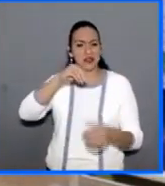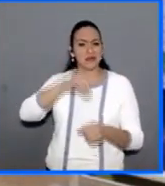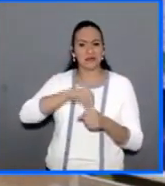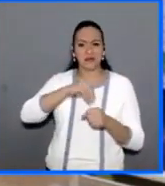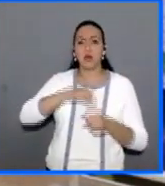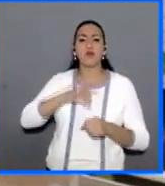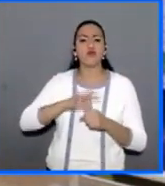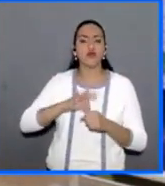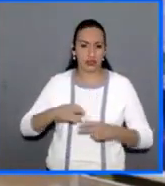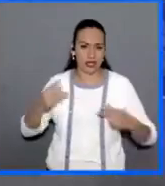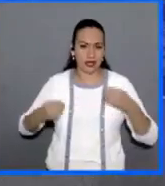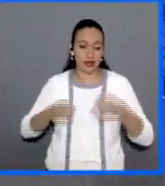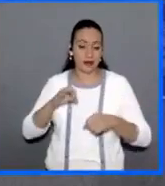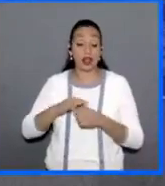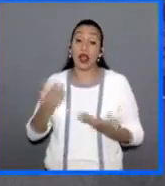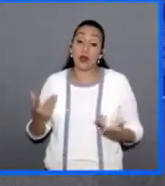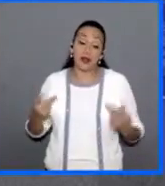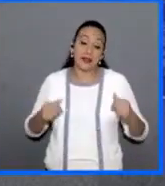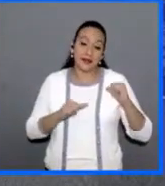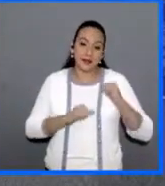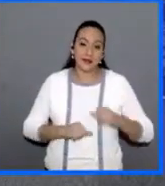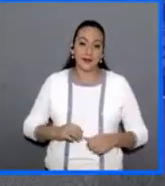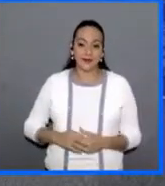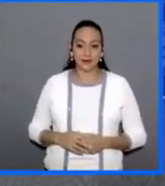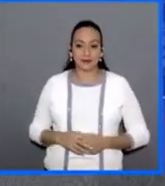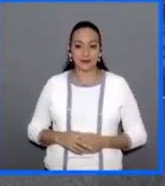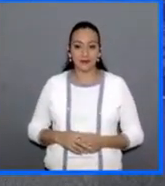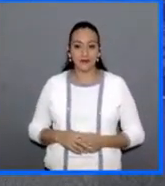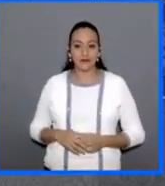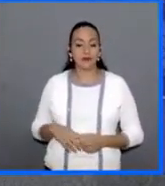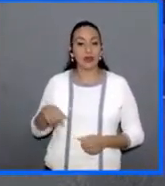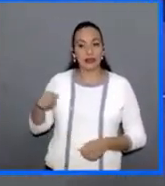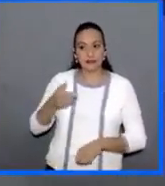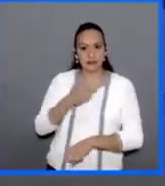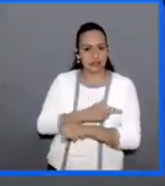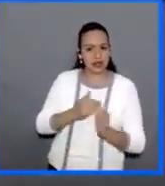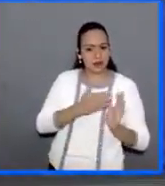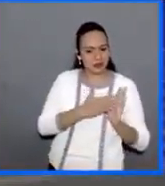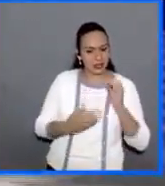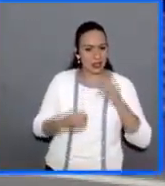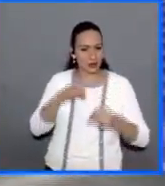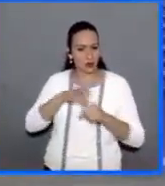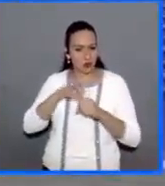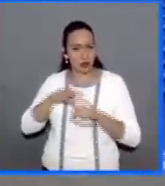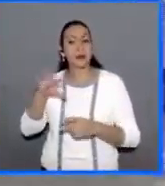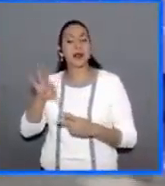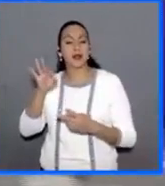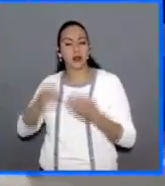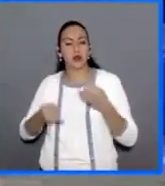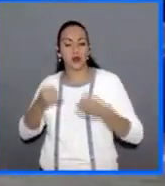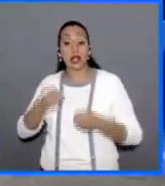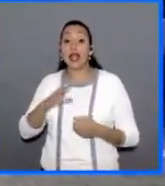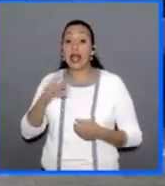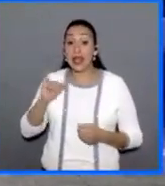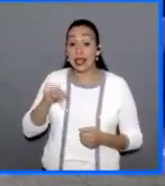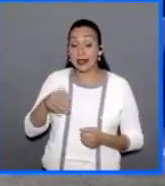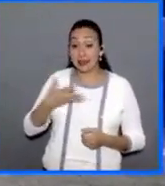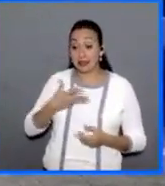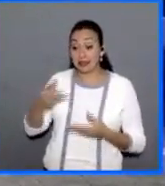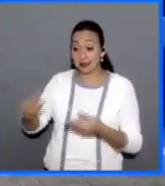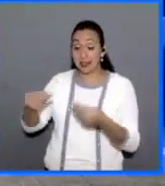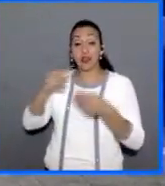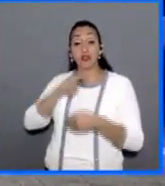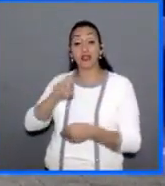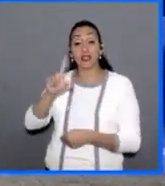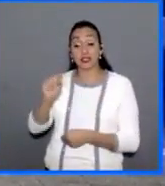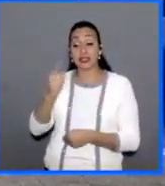electoral. En lo que va del proceso electoral judicial, el INE ha recibido 271 quejas vinculadas